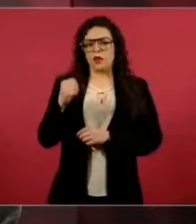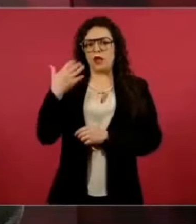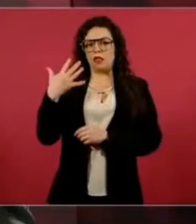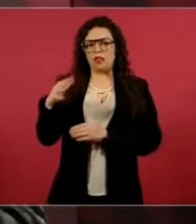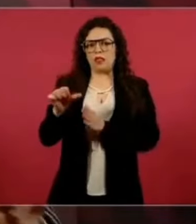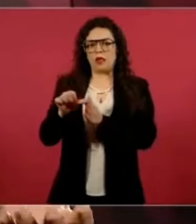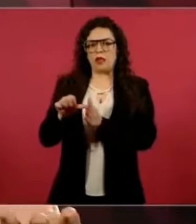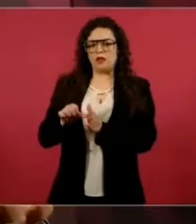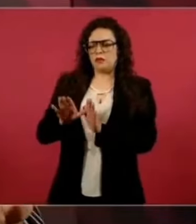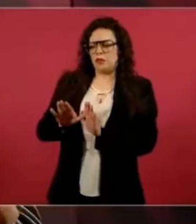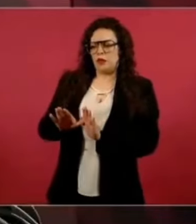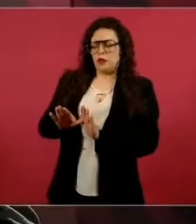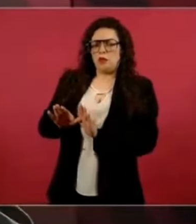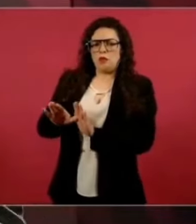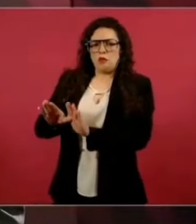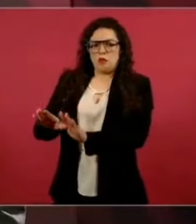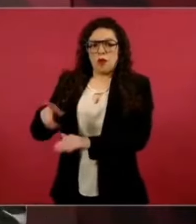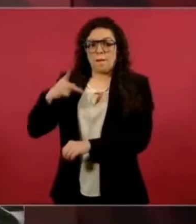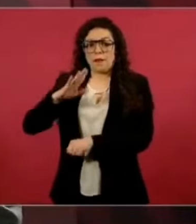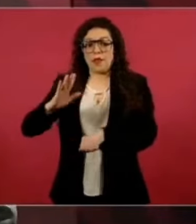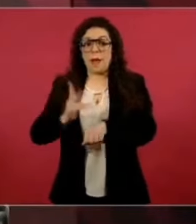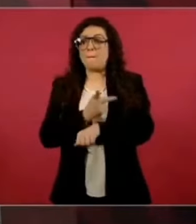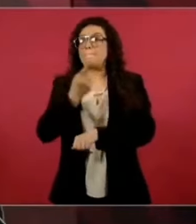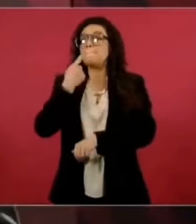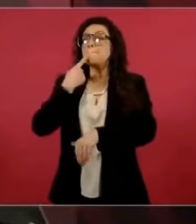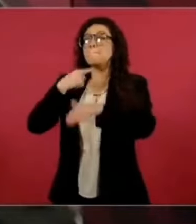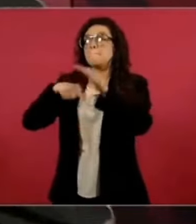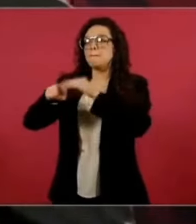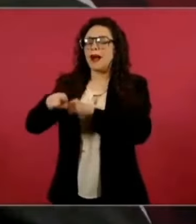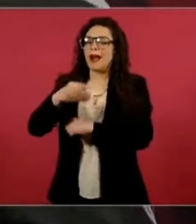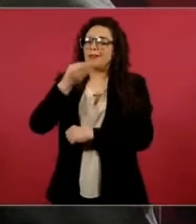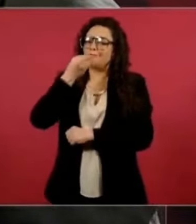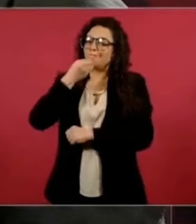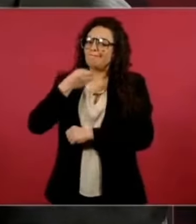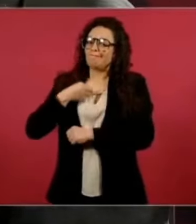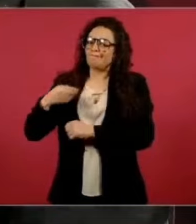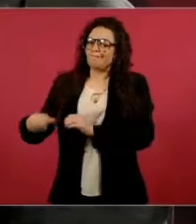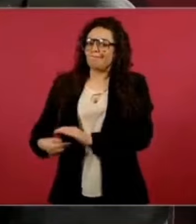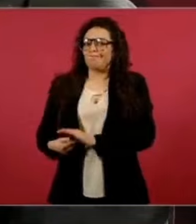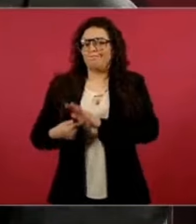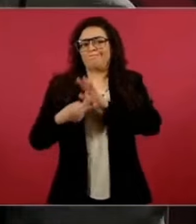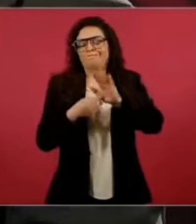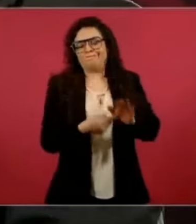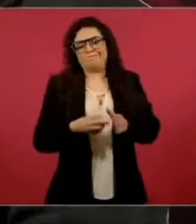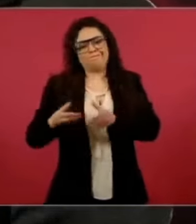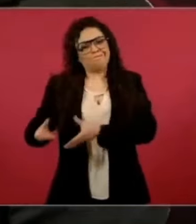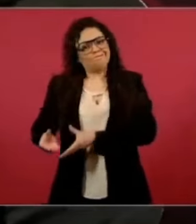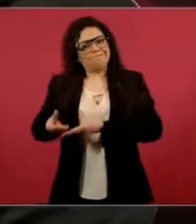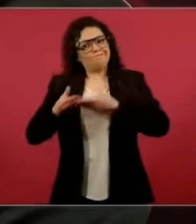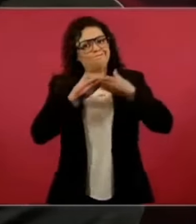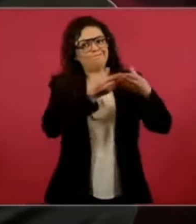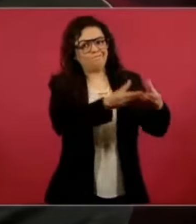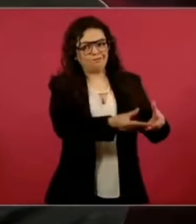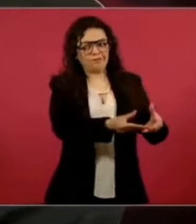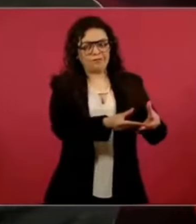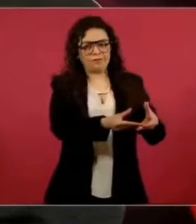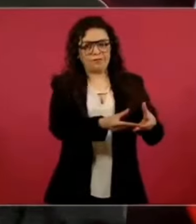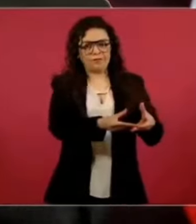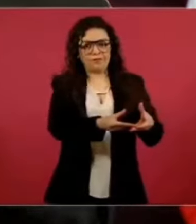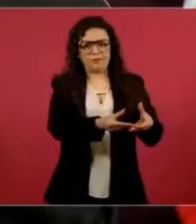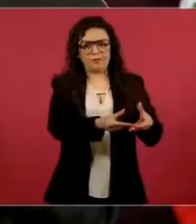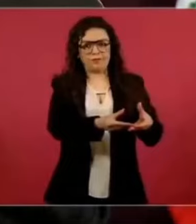se tiene que reconocer porque no todo está podrido el poder judicial